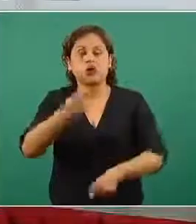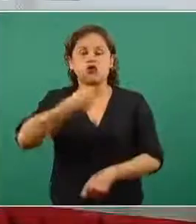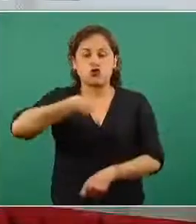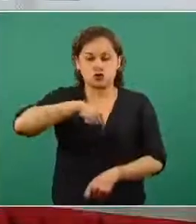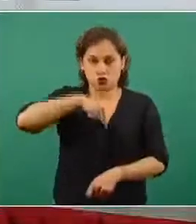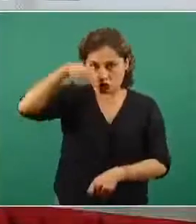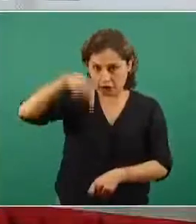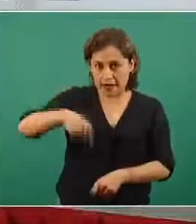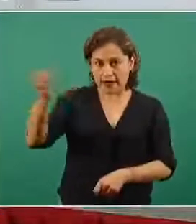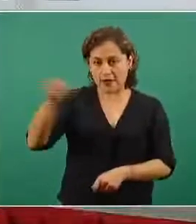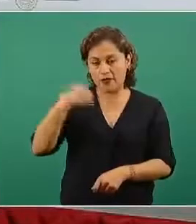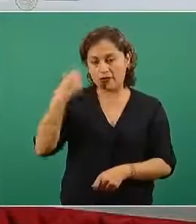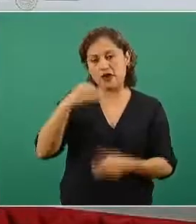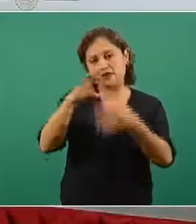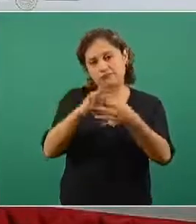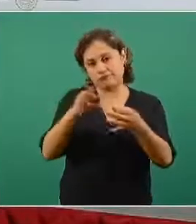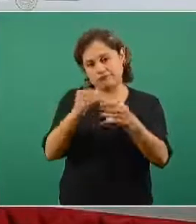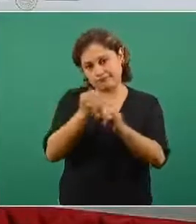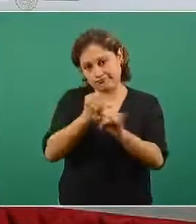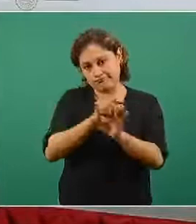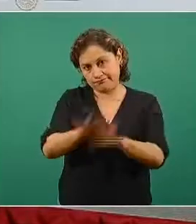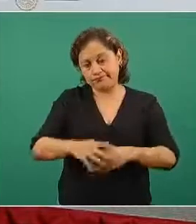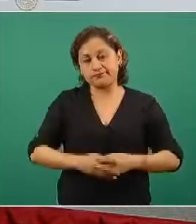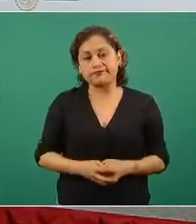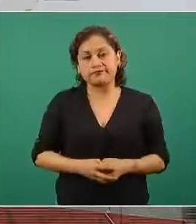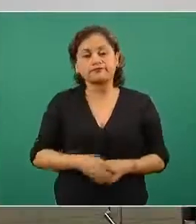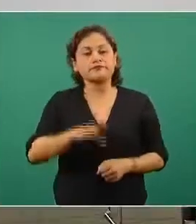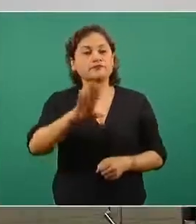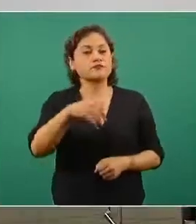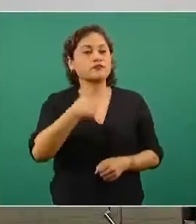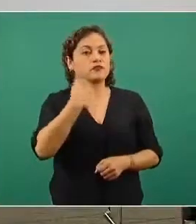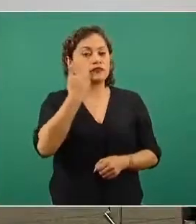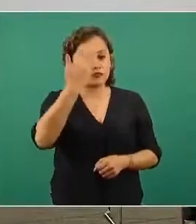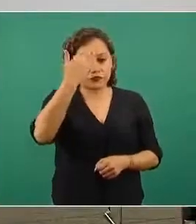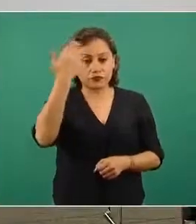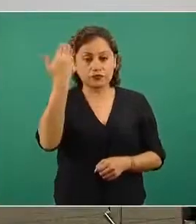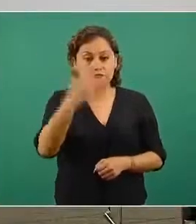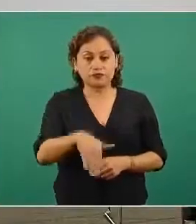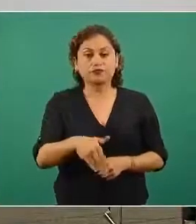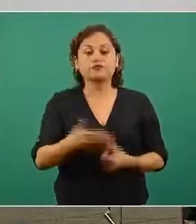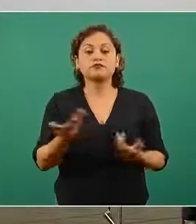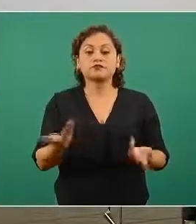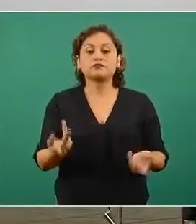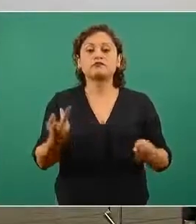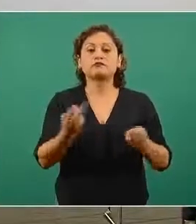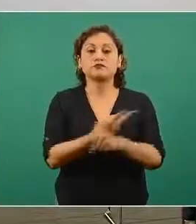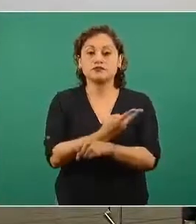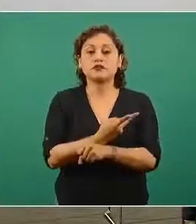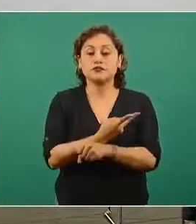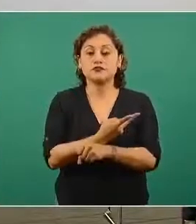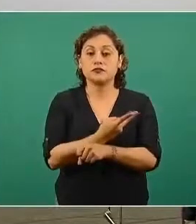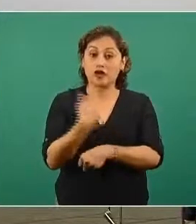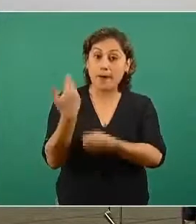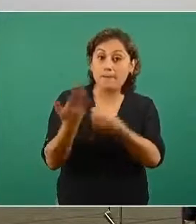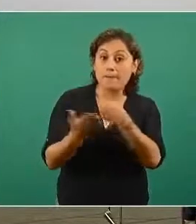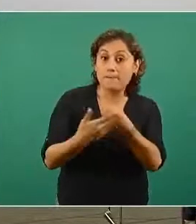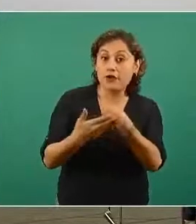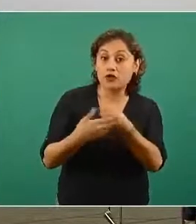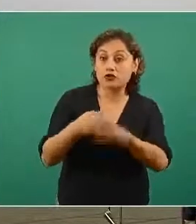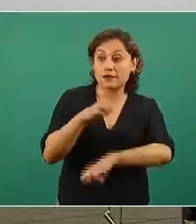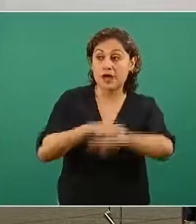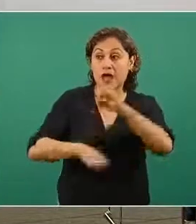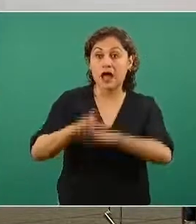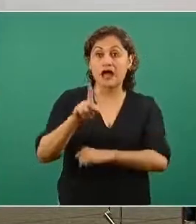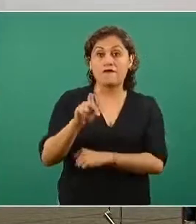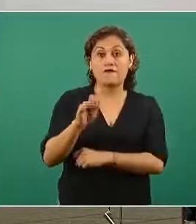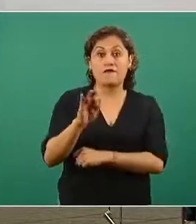también del conocimiento a través de esta conferencia. Y saber si hay nuevas, calendarizadas nuevas entregas de la vacuna de Pfizer, no si este